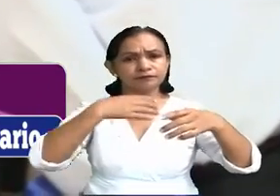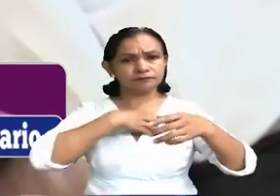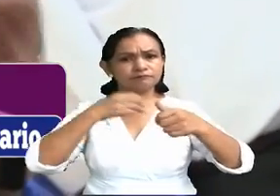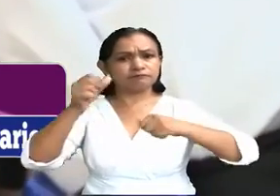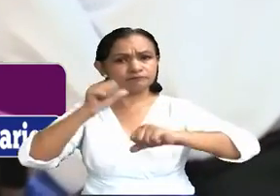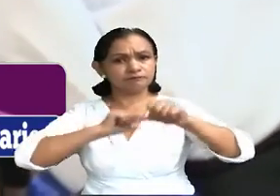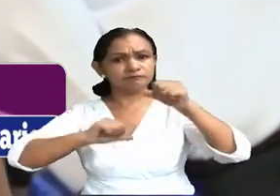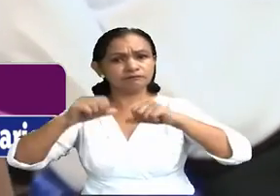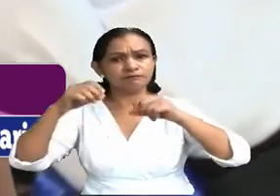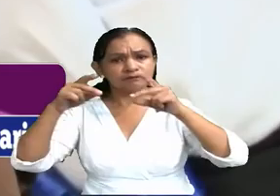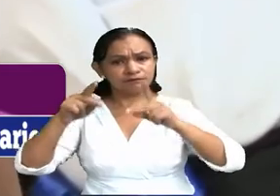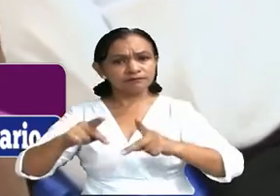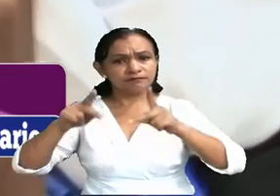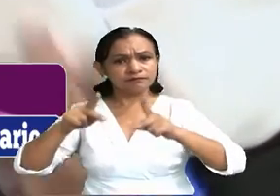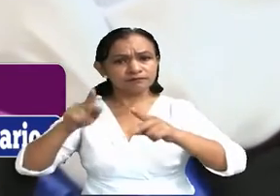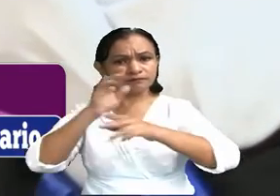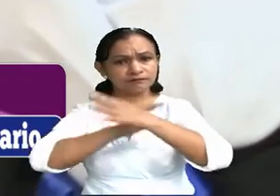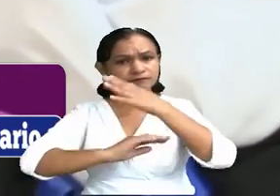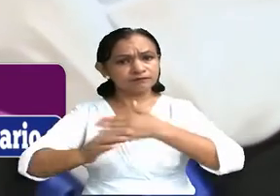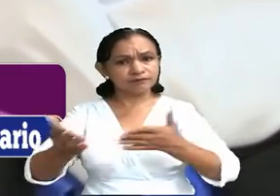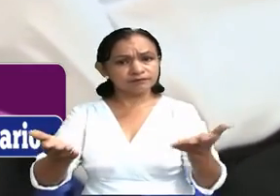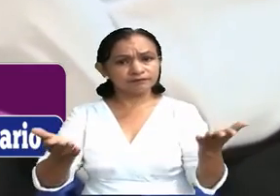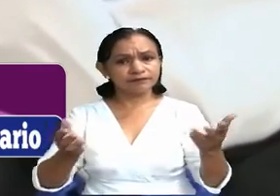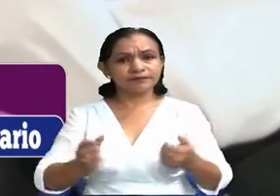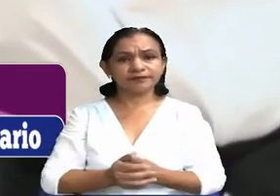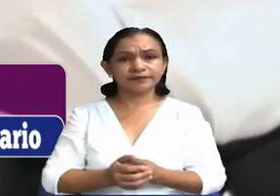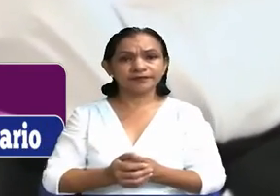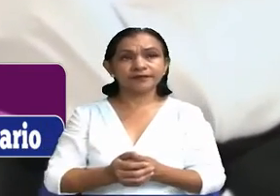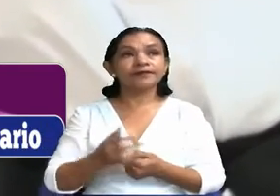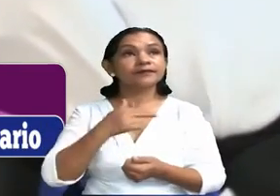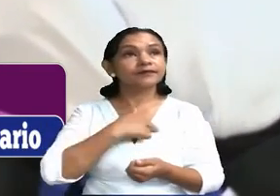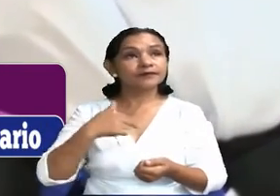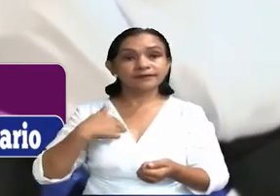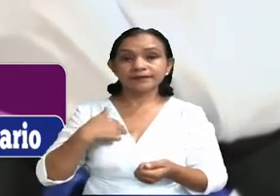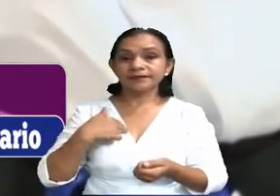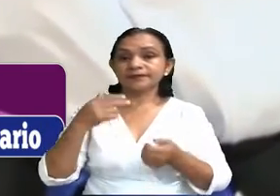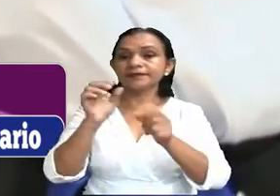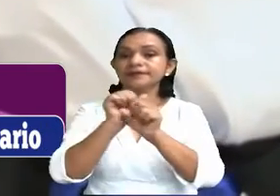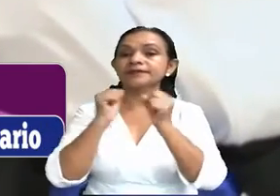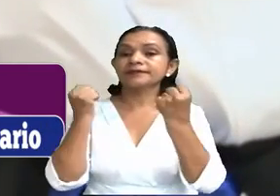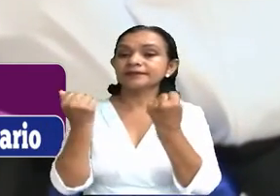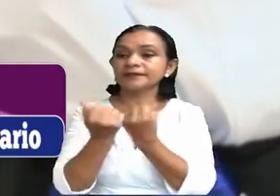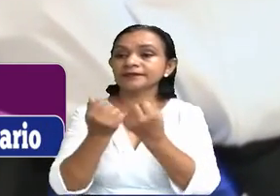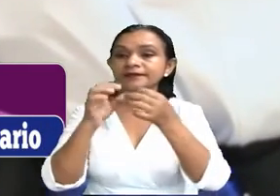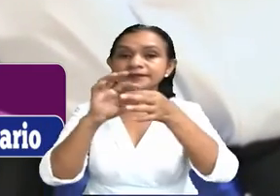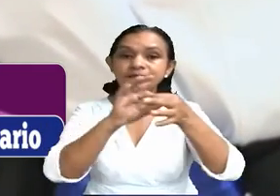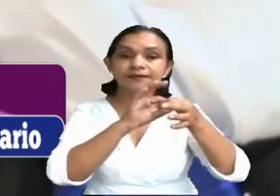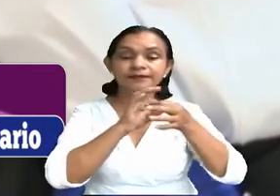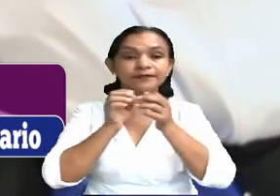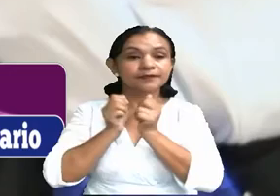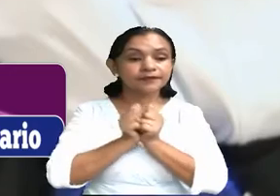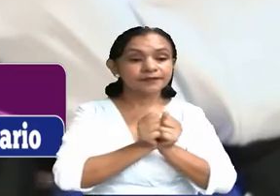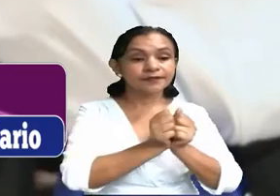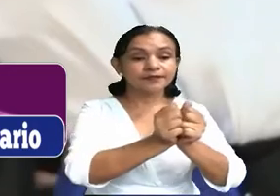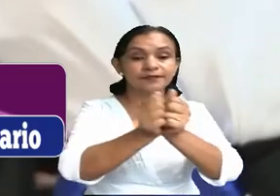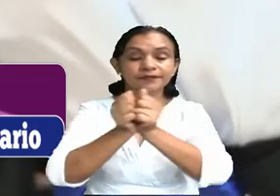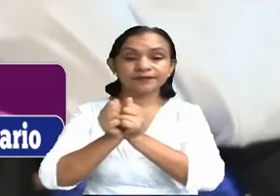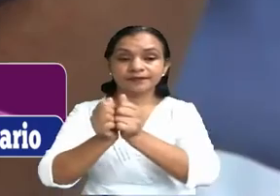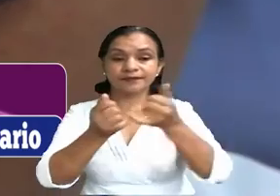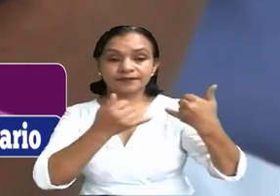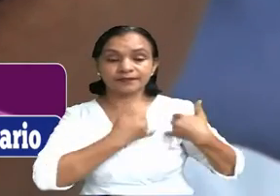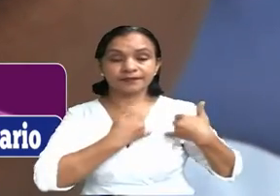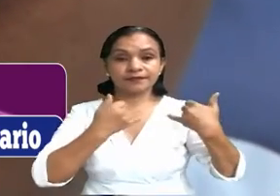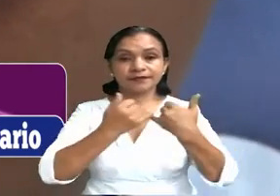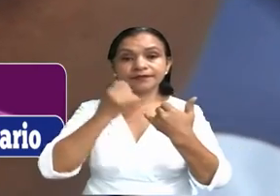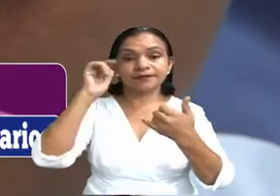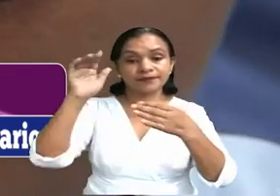protagonista. Como protagonista, en tanto a través del movimiento asociativo, acompañamos a las instituciones de nuestro